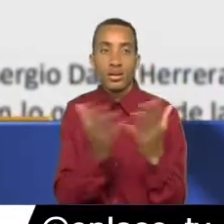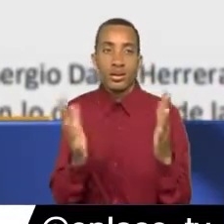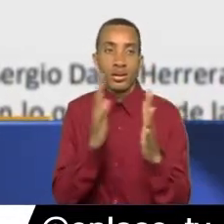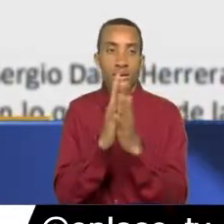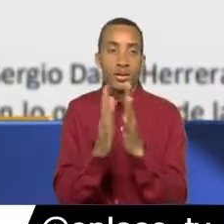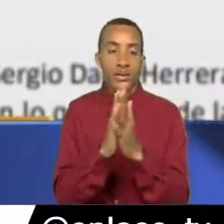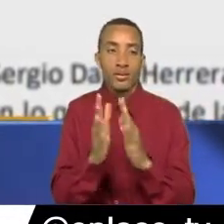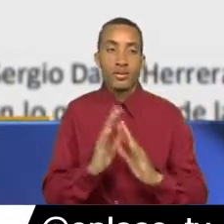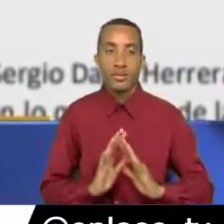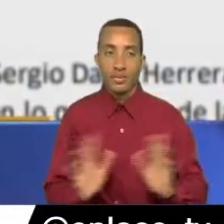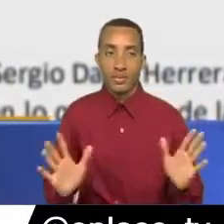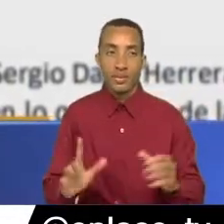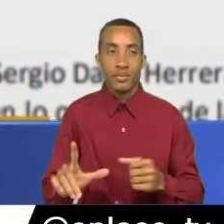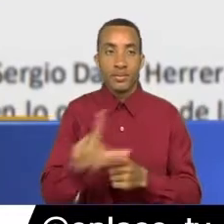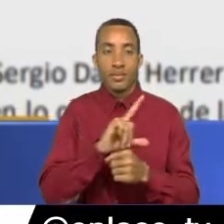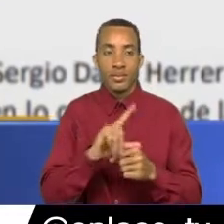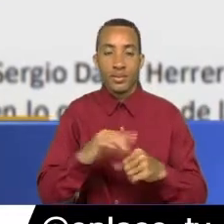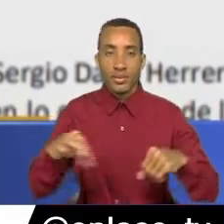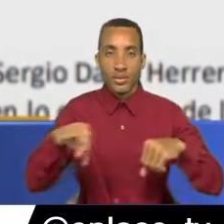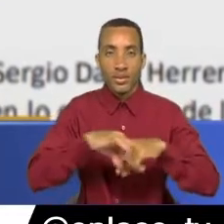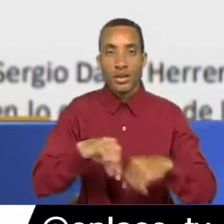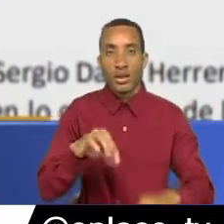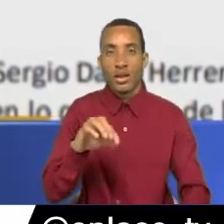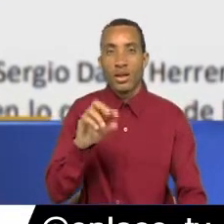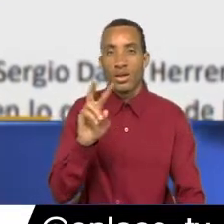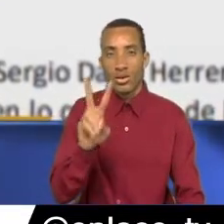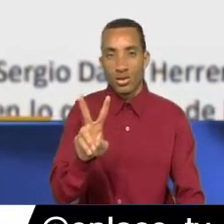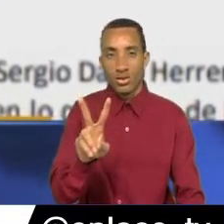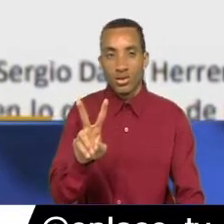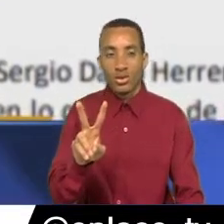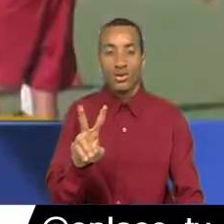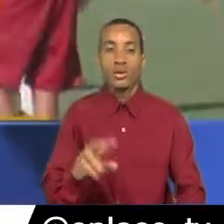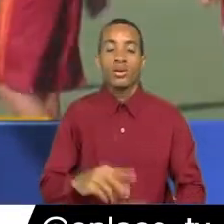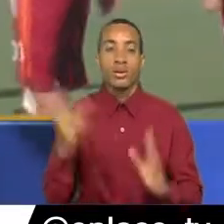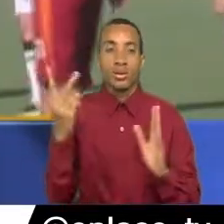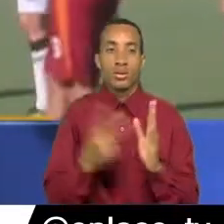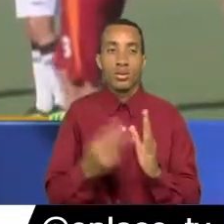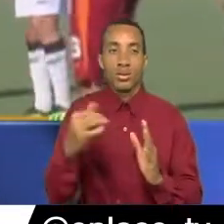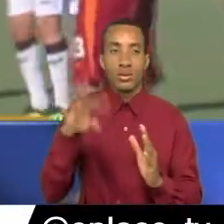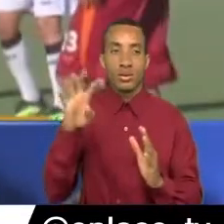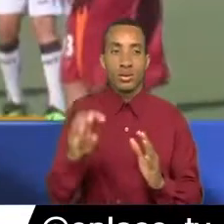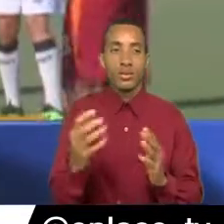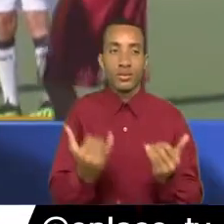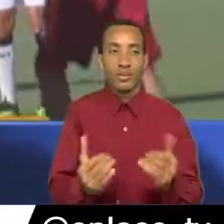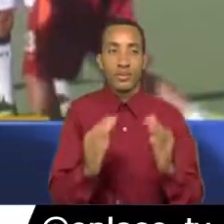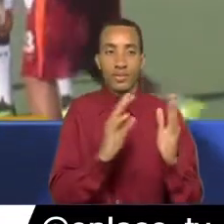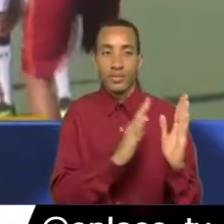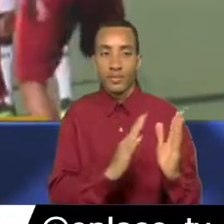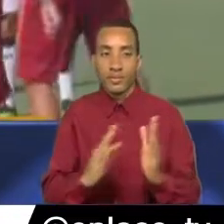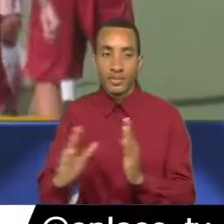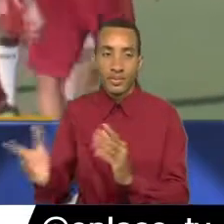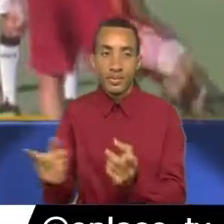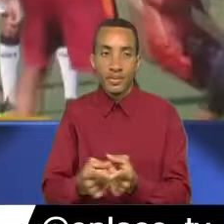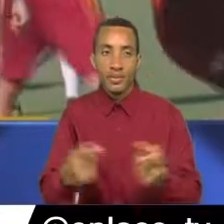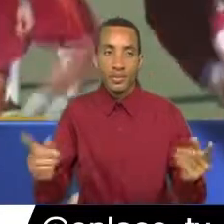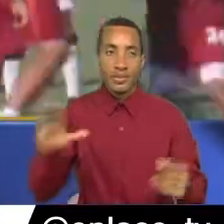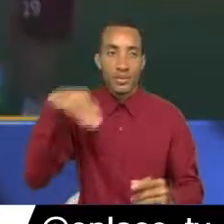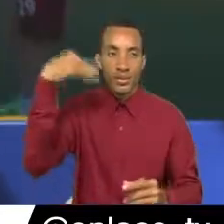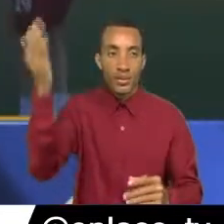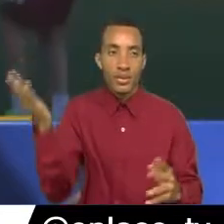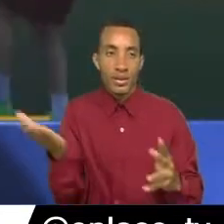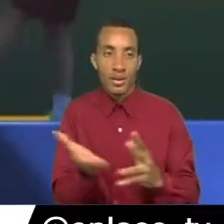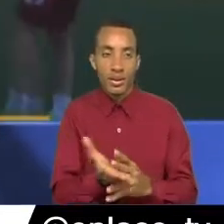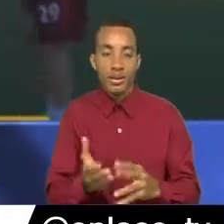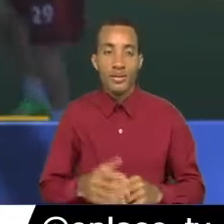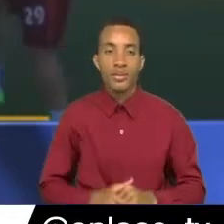Liga Águila 2, muy posiblemente la Liga Águila 2019. Estaremos ampliando esta y otras noticias deportivas después de la pausa. Ya